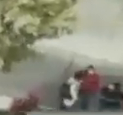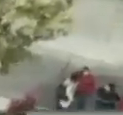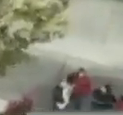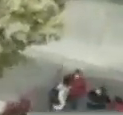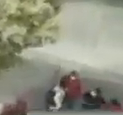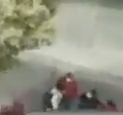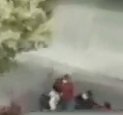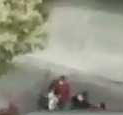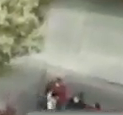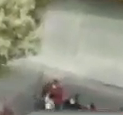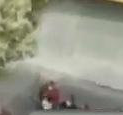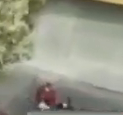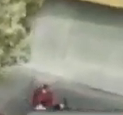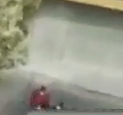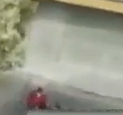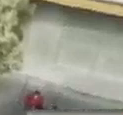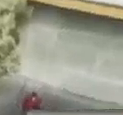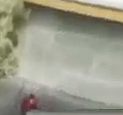inmediato.